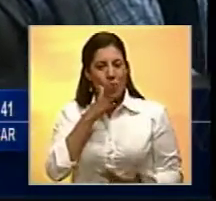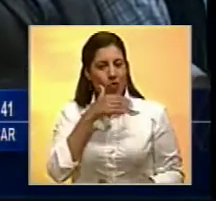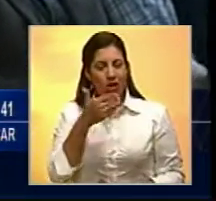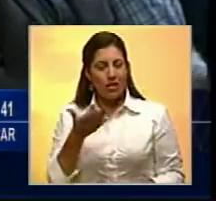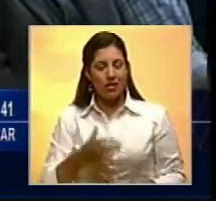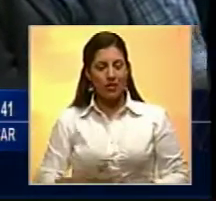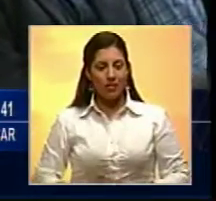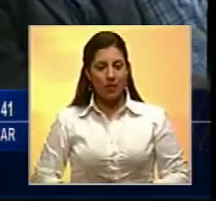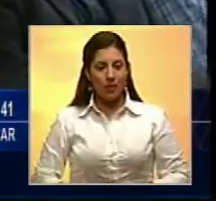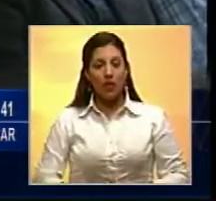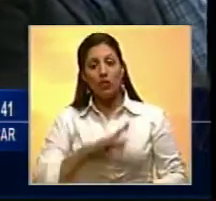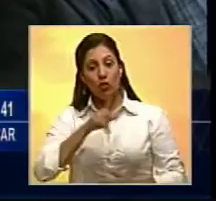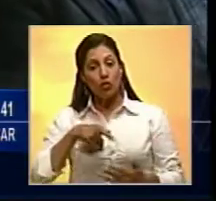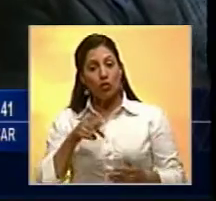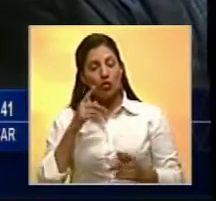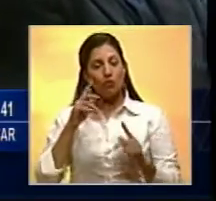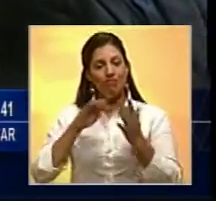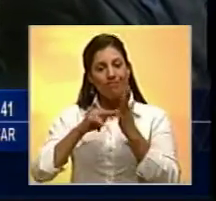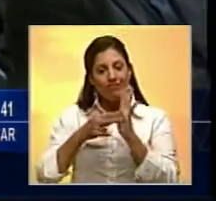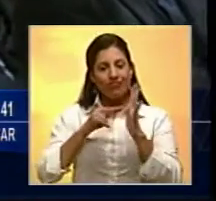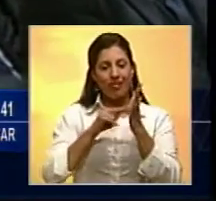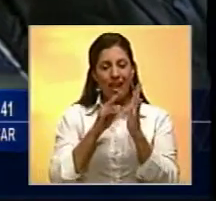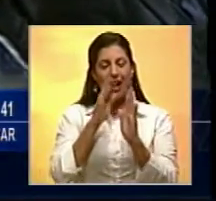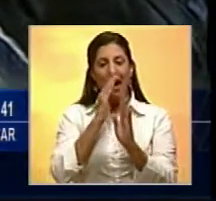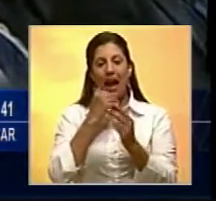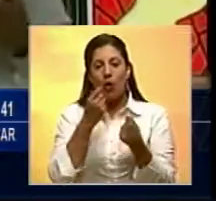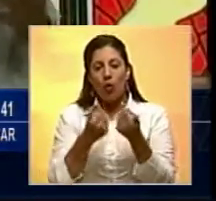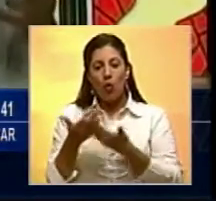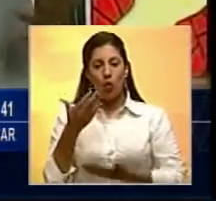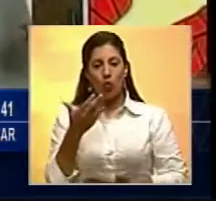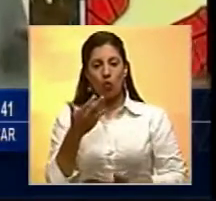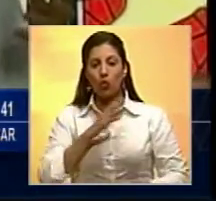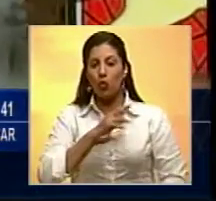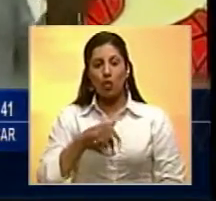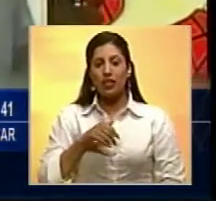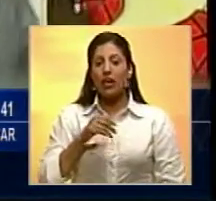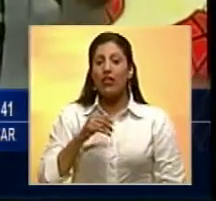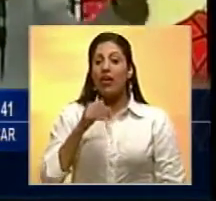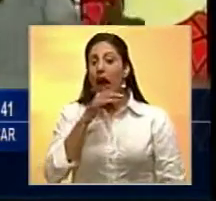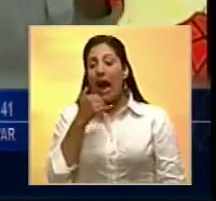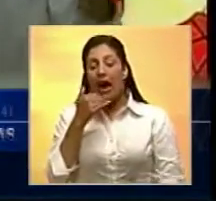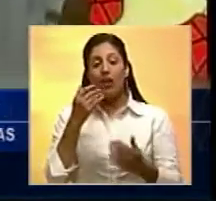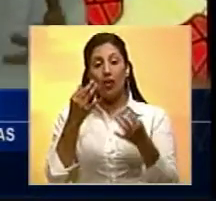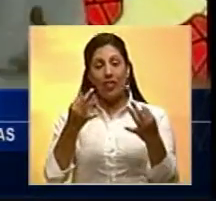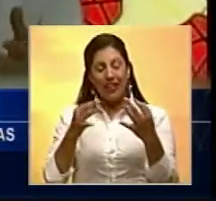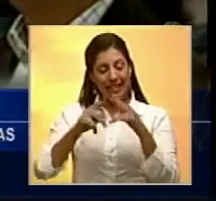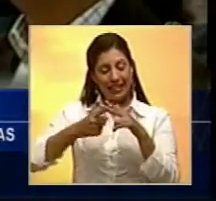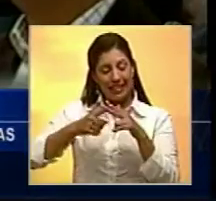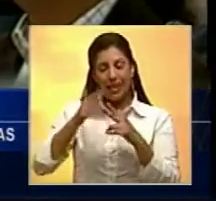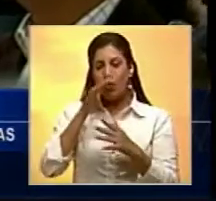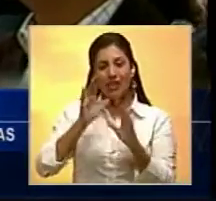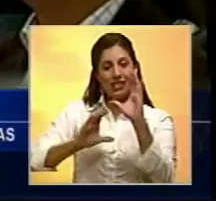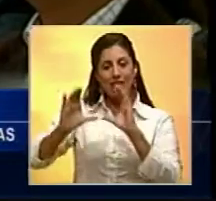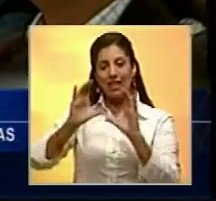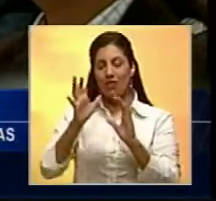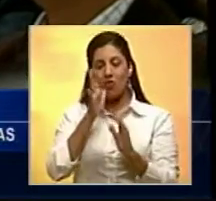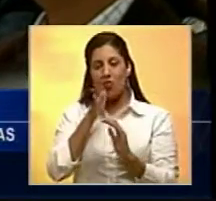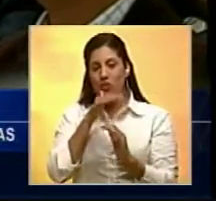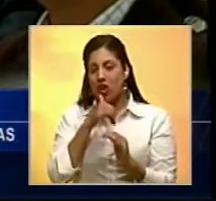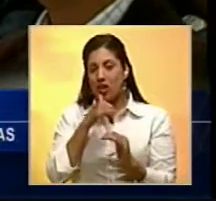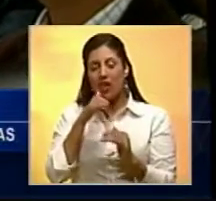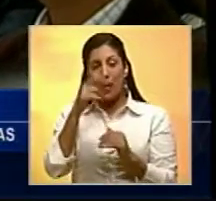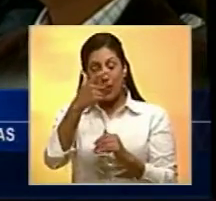lógica. Establecemos estructuras lineales de costo que no se compadecen con una realidad técnica científica de un